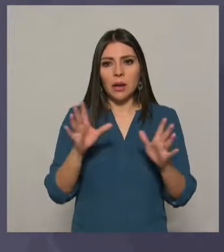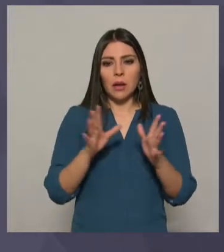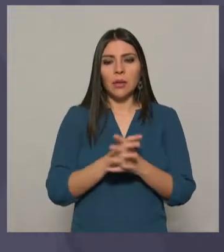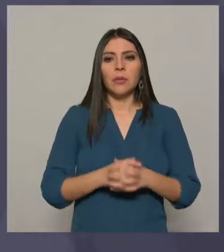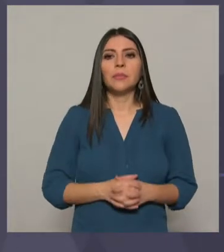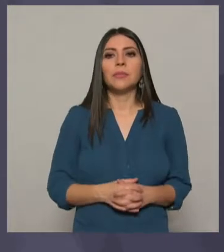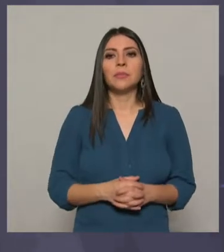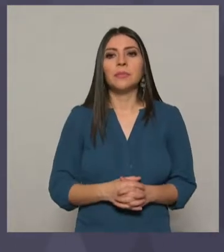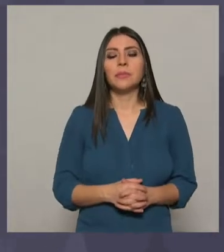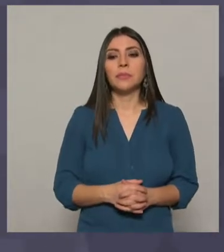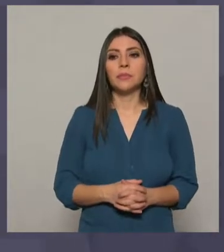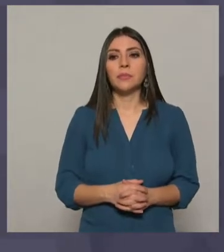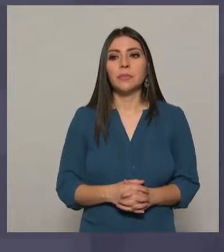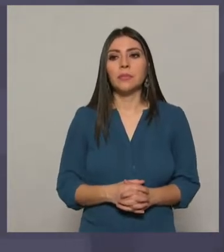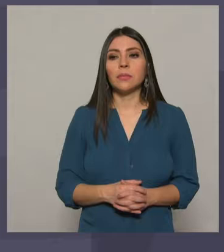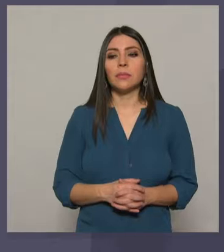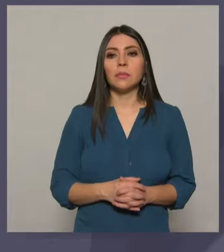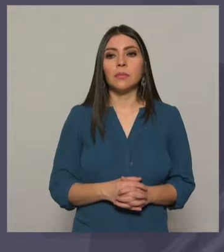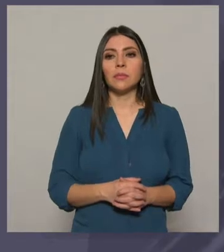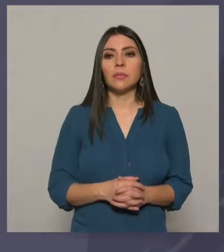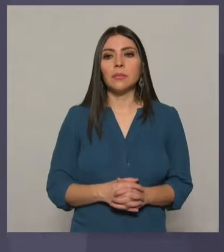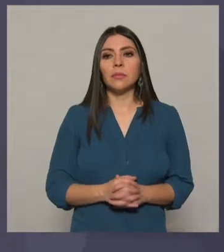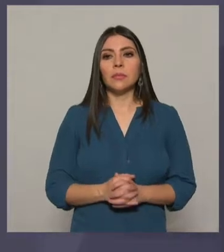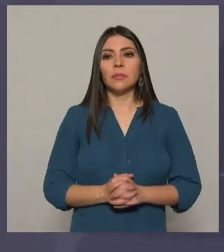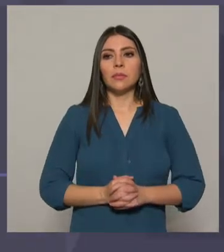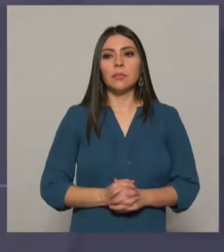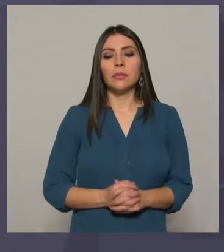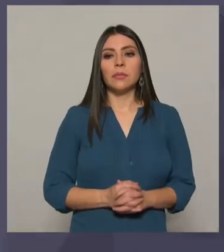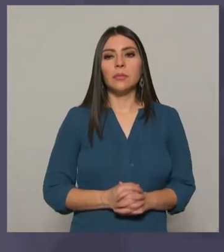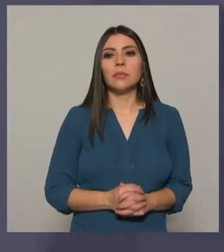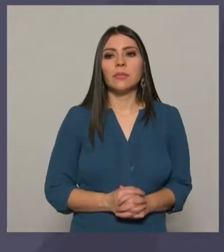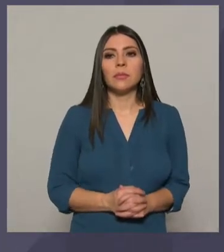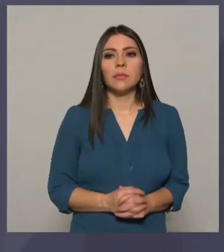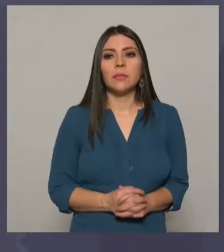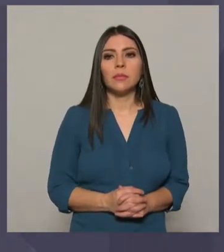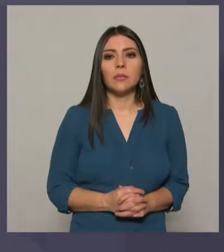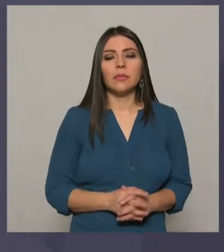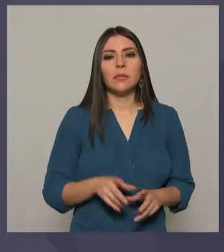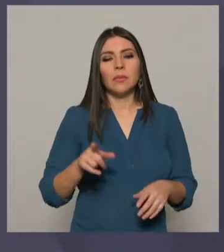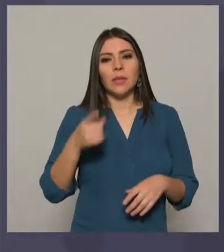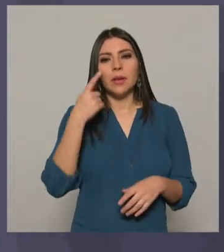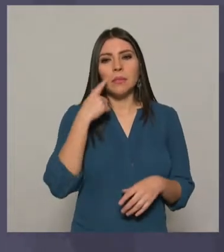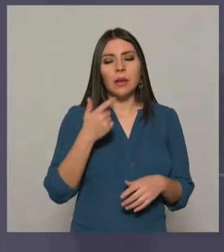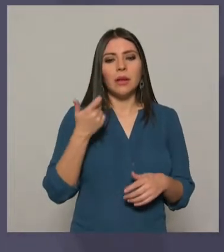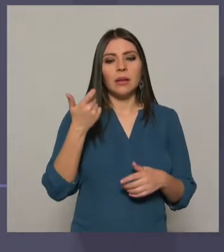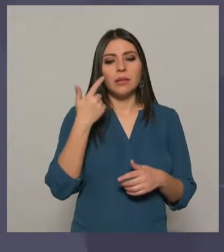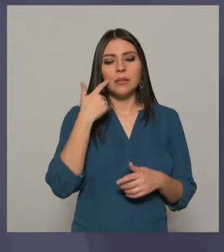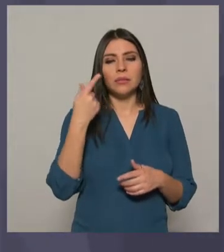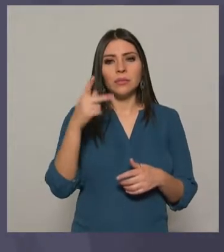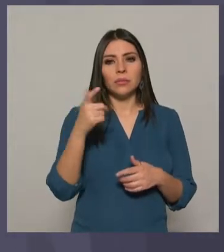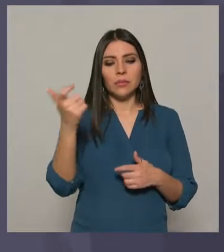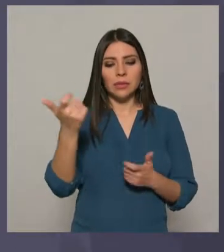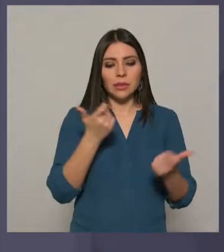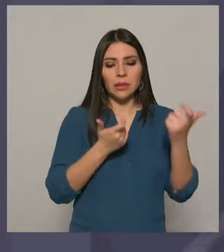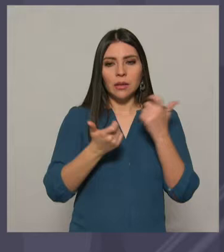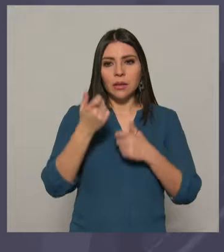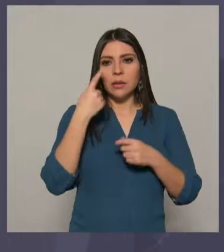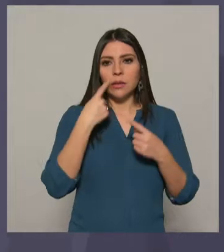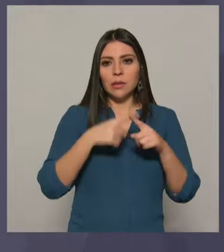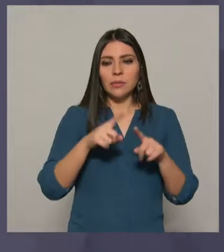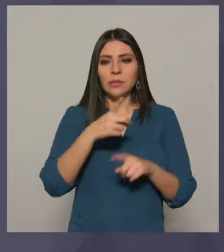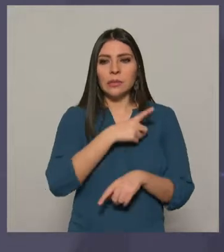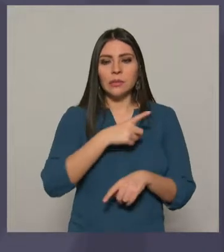de recaudación a través de múltiples conceptos tiene que ser sobre la base de